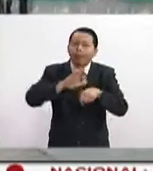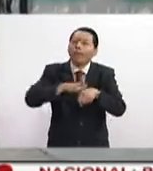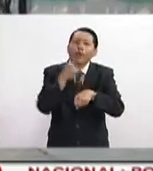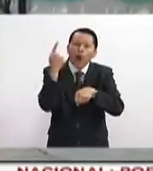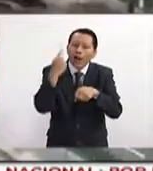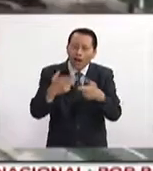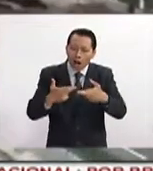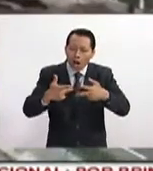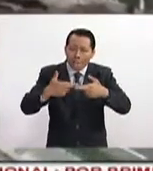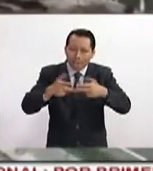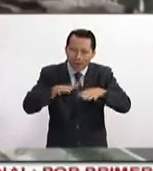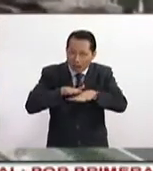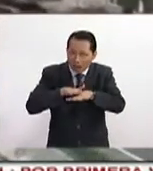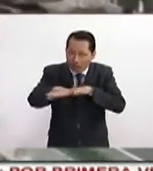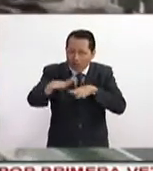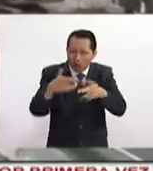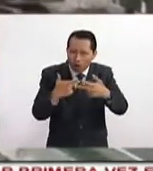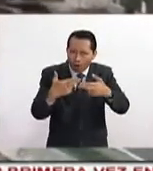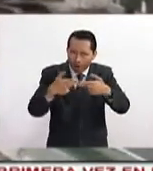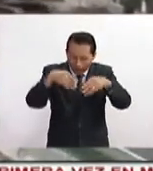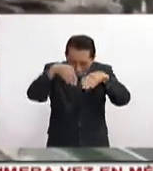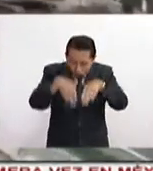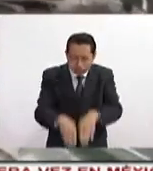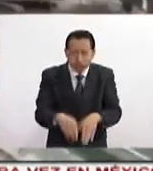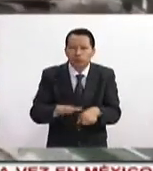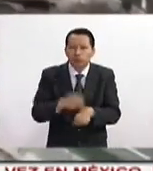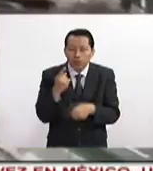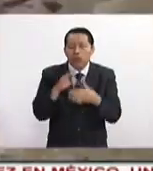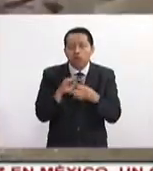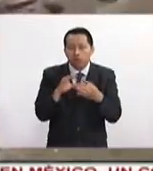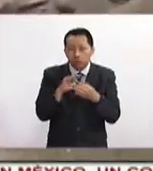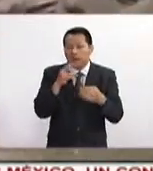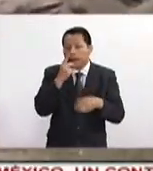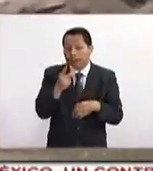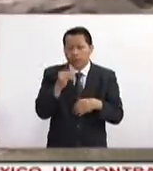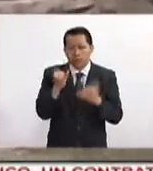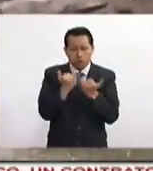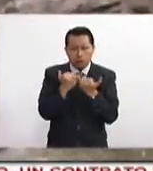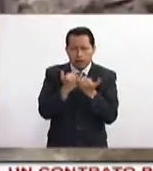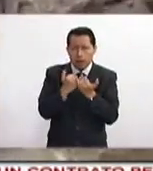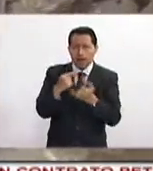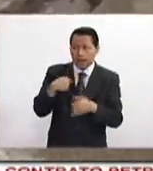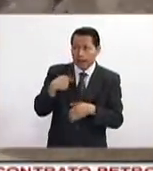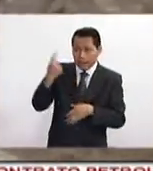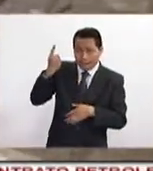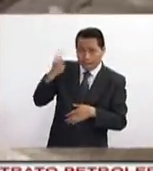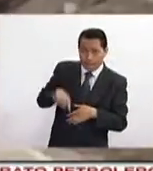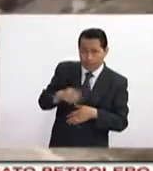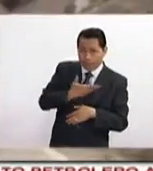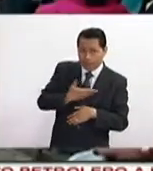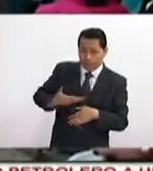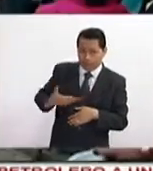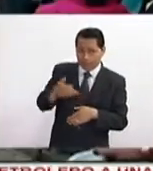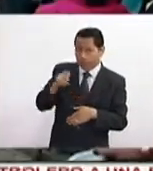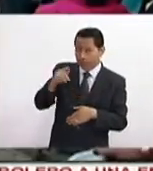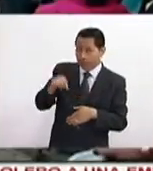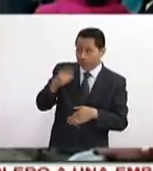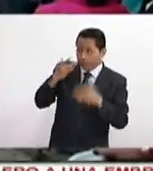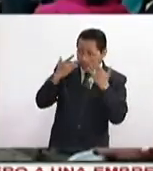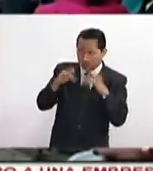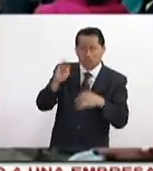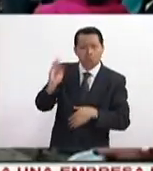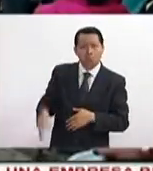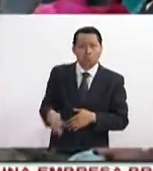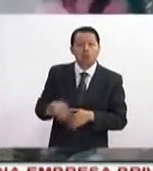socavón. También dijo que está dispuesto a renunciar si el presidente Enrique Peña Nieto se lo solicita. Por otra parte, ya fueron